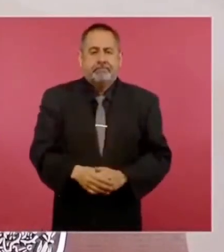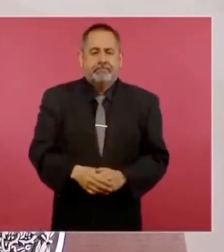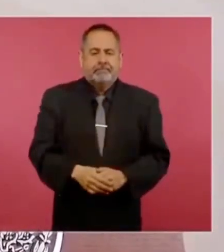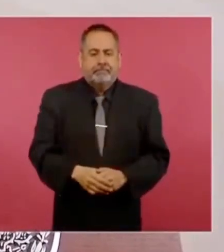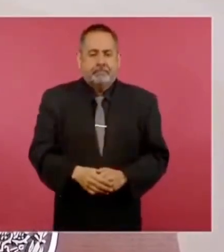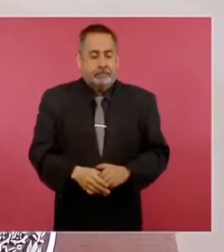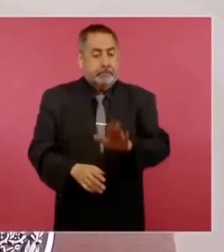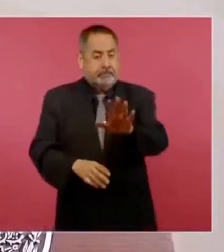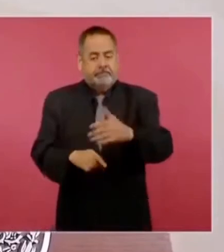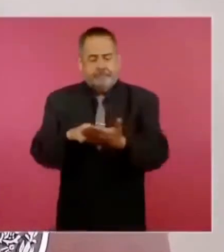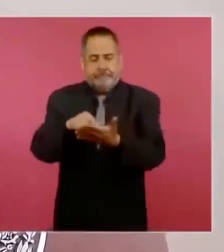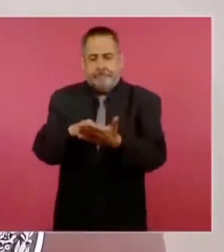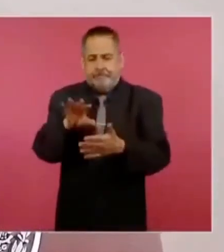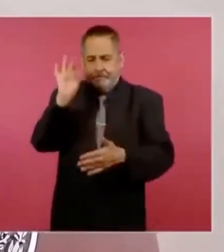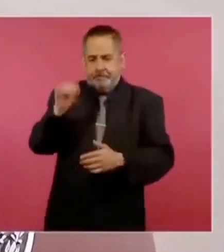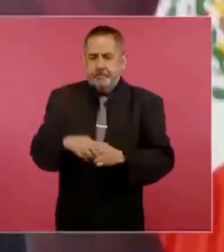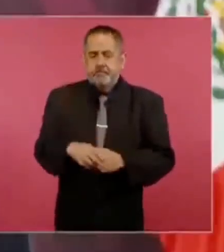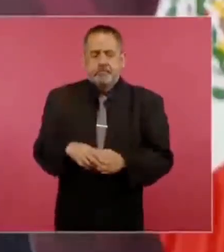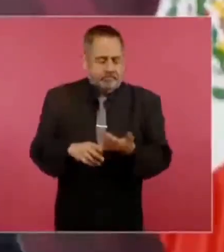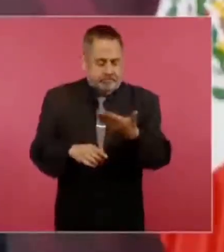Según mis fuentes,